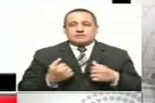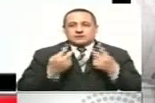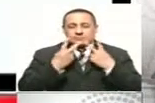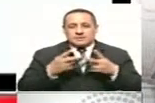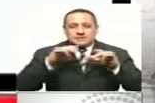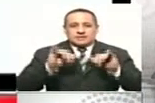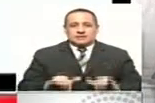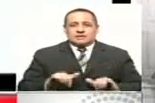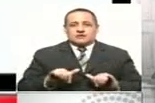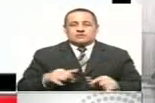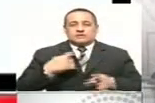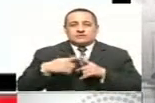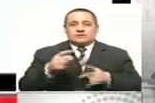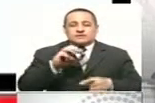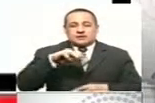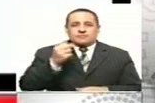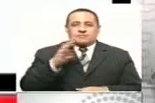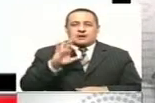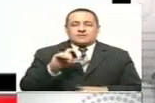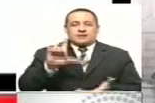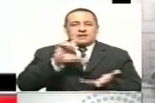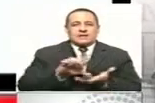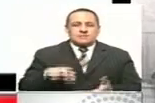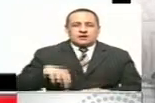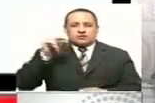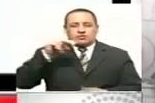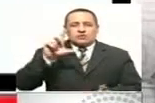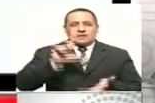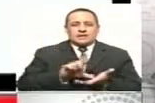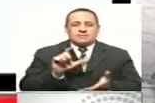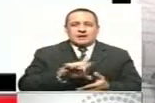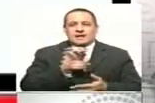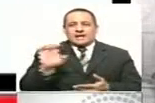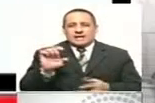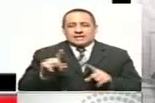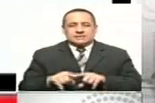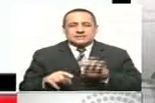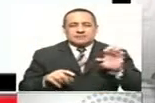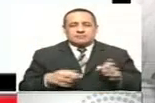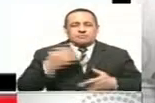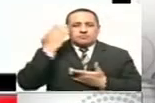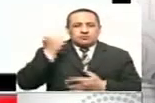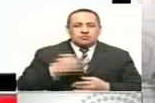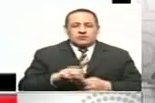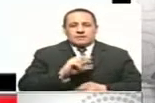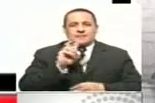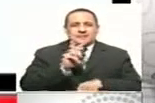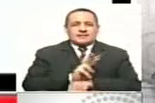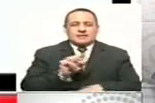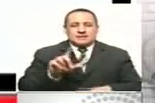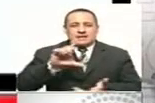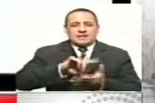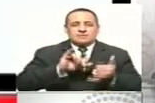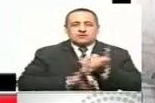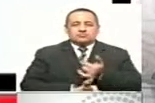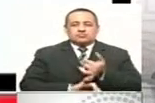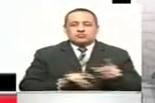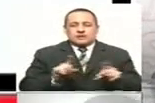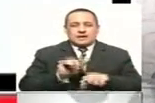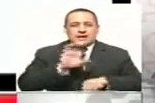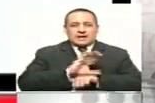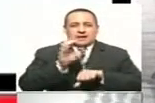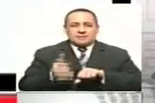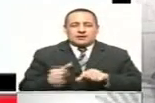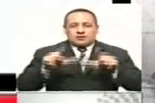instalados estos MAC en Lima Norte, Lima Este, Callao, Piura, Ventanilla, Arequipa, Lima Sur,